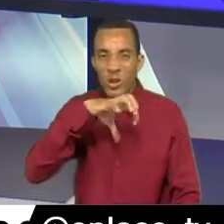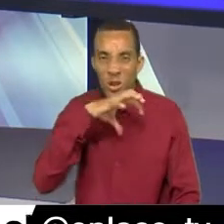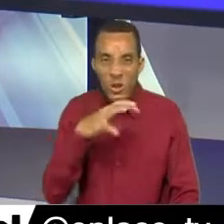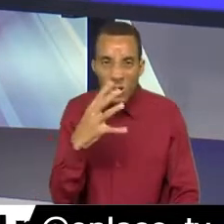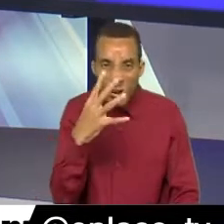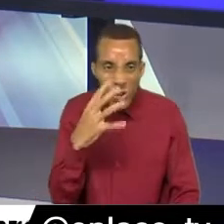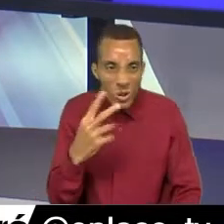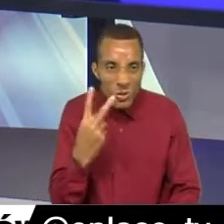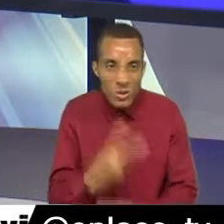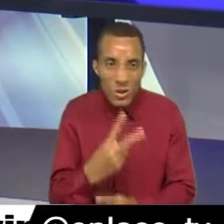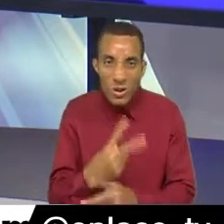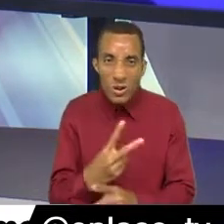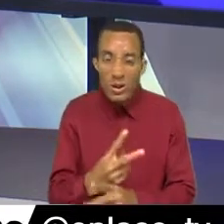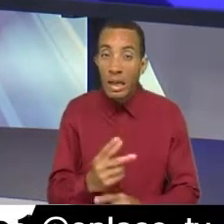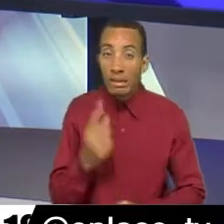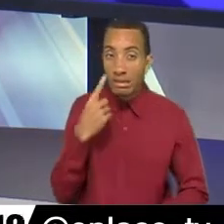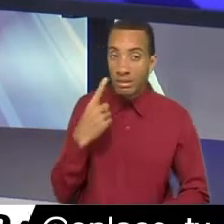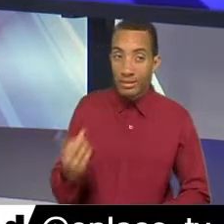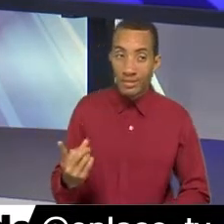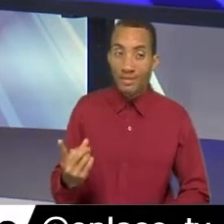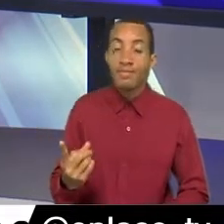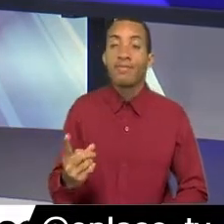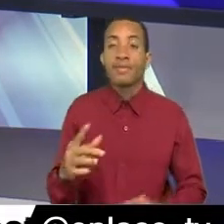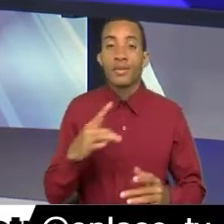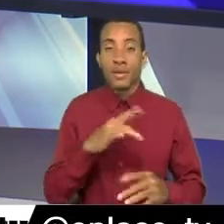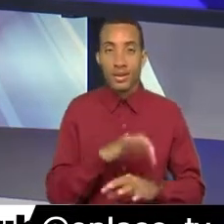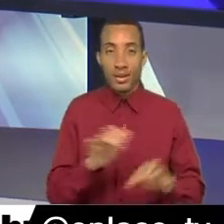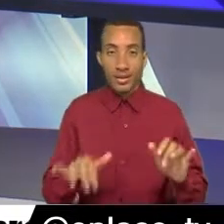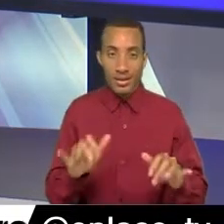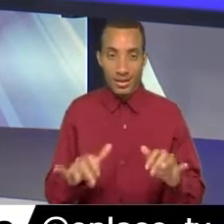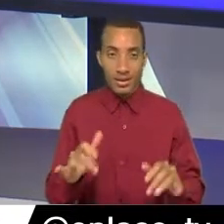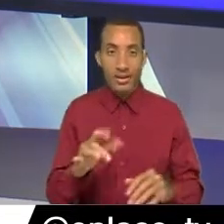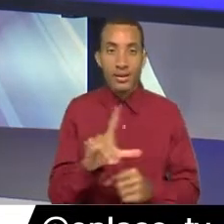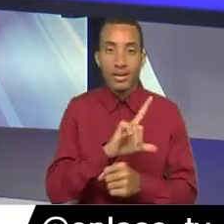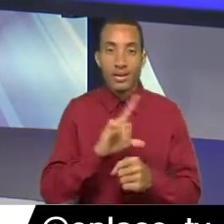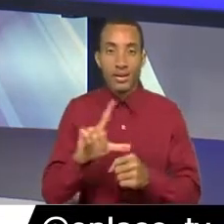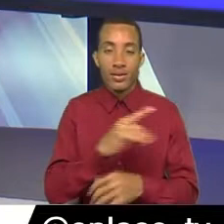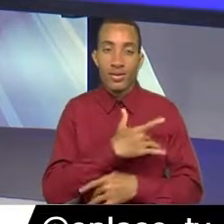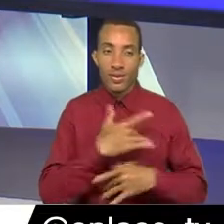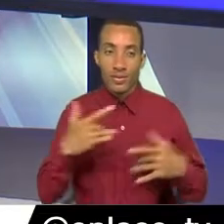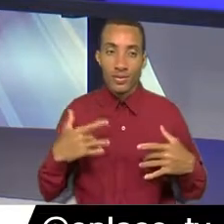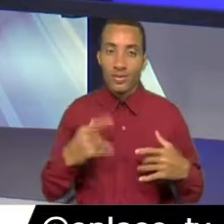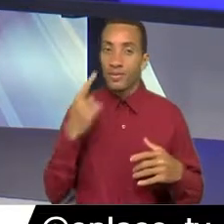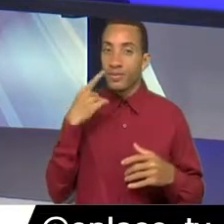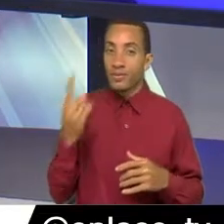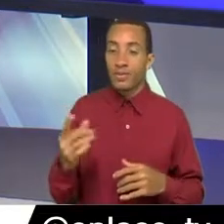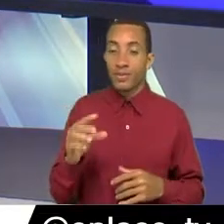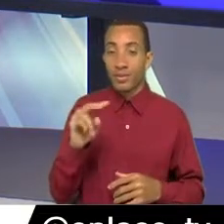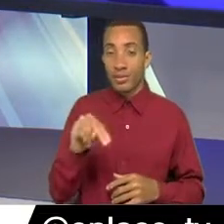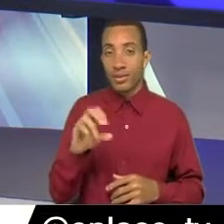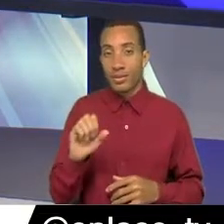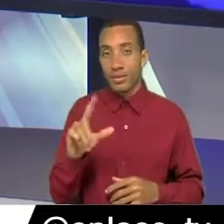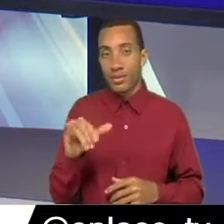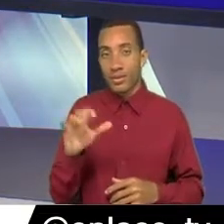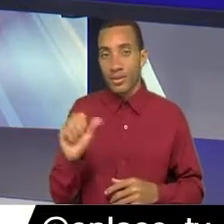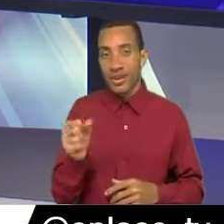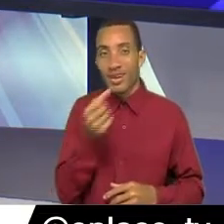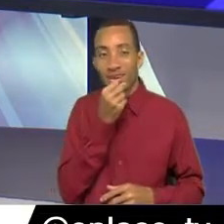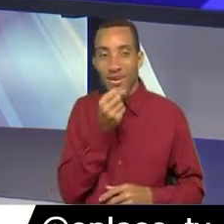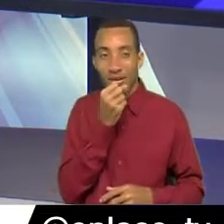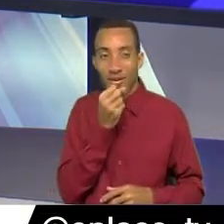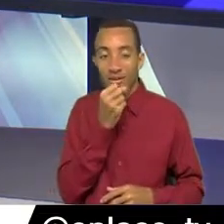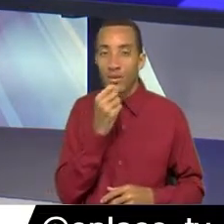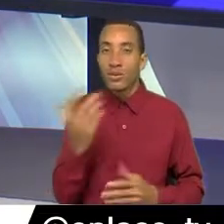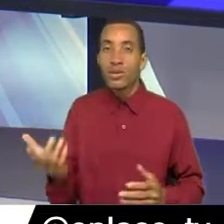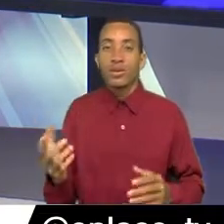Secretaría Local de Salud. Nuestra periodista Neila Cosio se encuentra en el auditorio del CPC para ampliar los detalles de esta información. Neila, adelante,